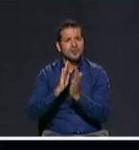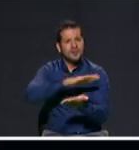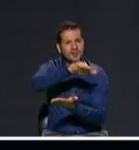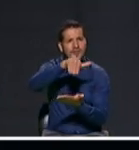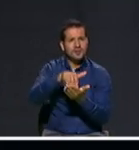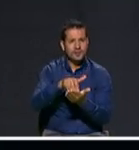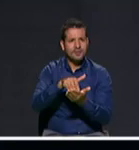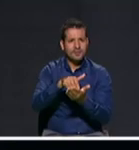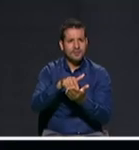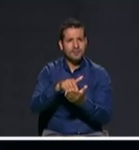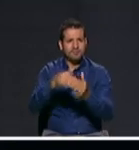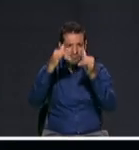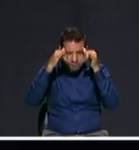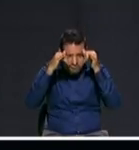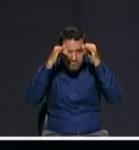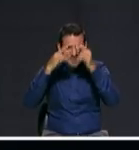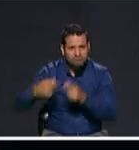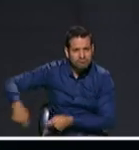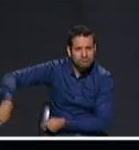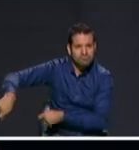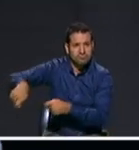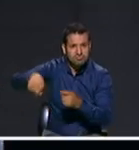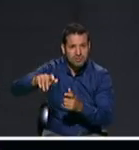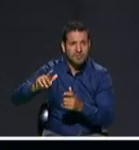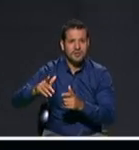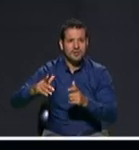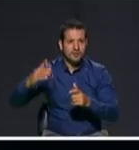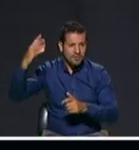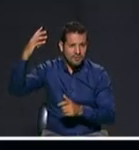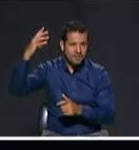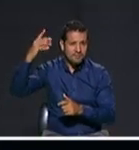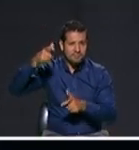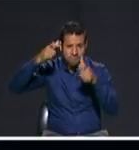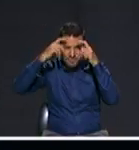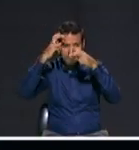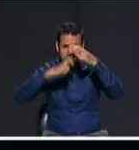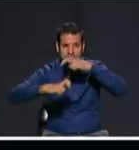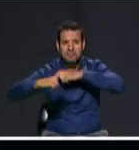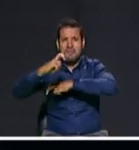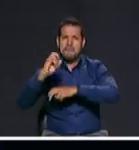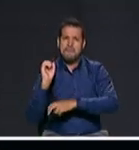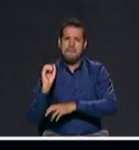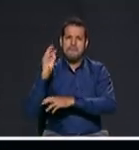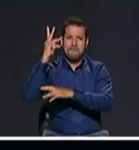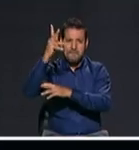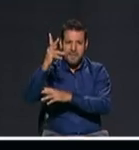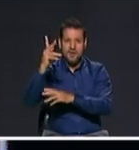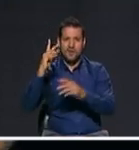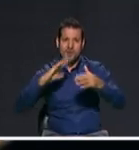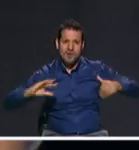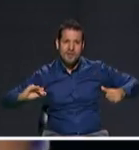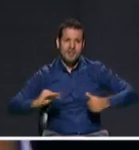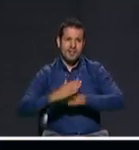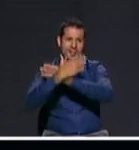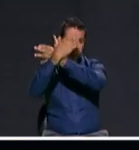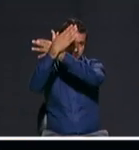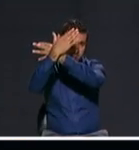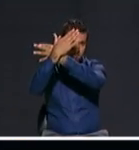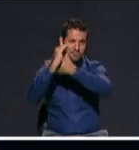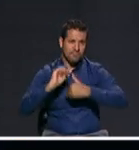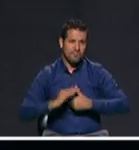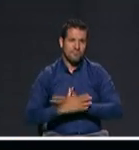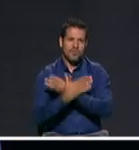de ganados otro en el centro para comprar el edificio del banco la repubblica y tener una tercera ya se está